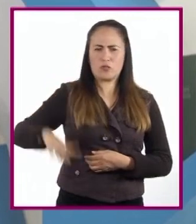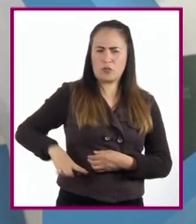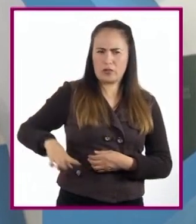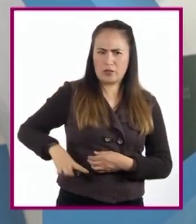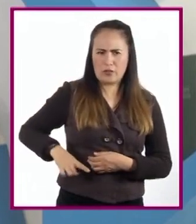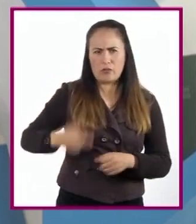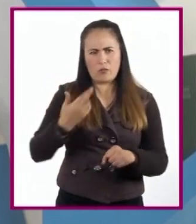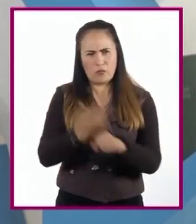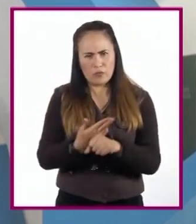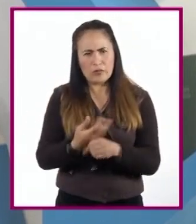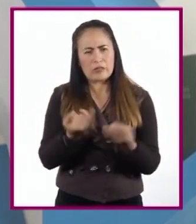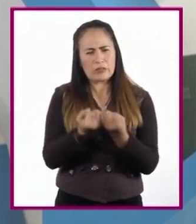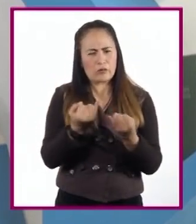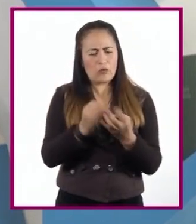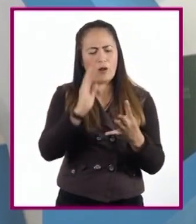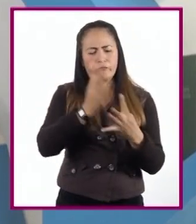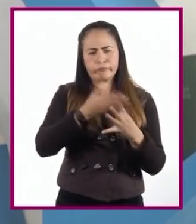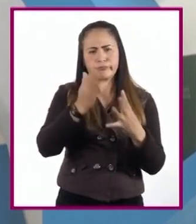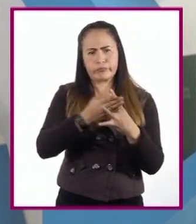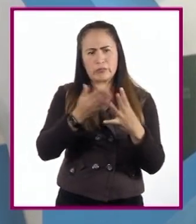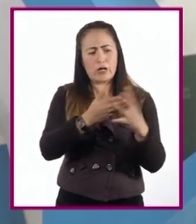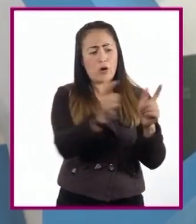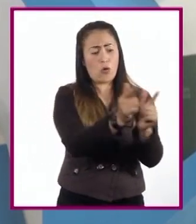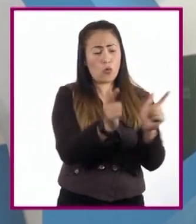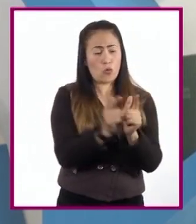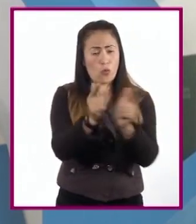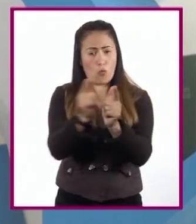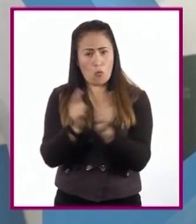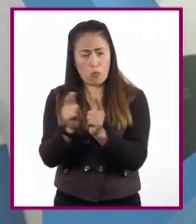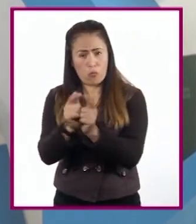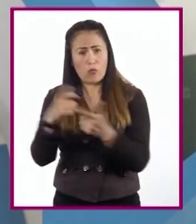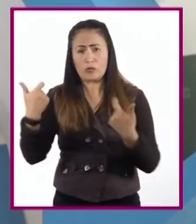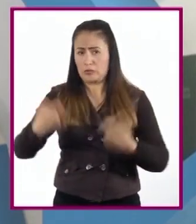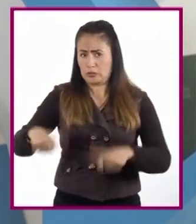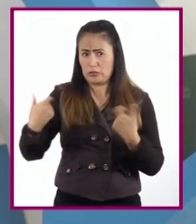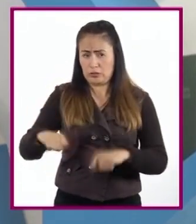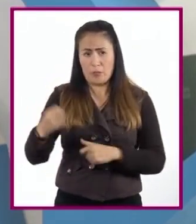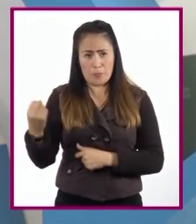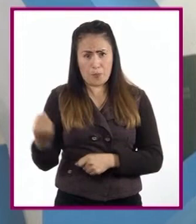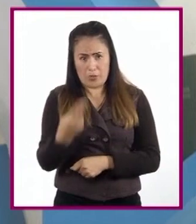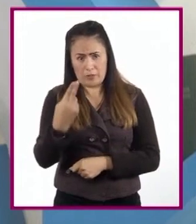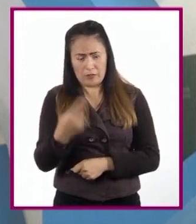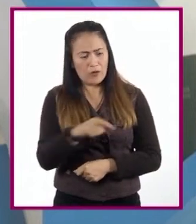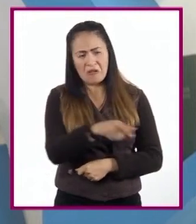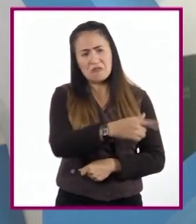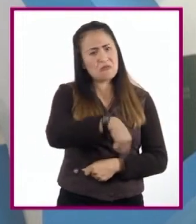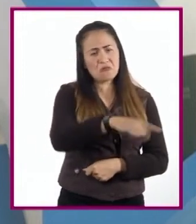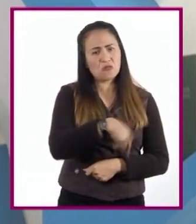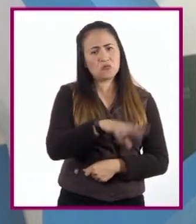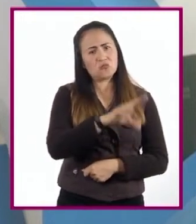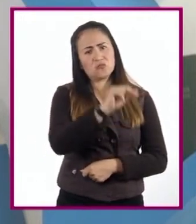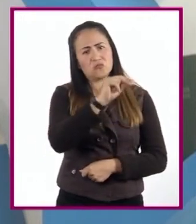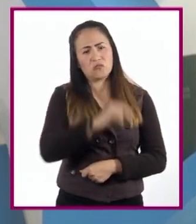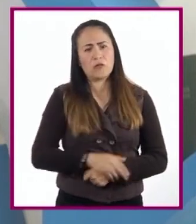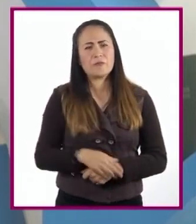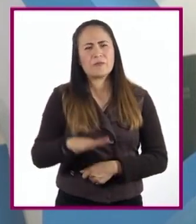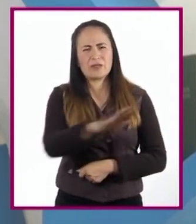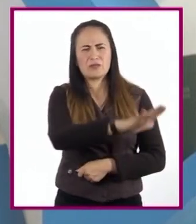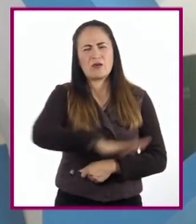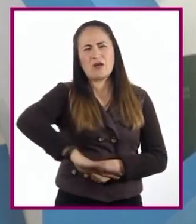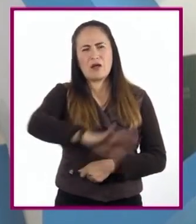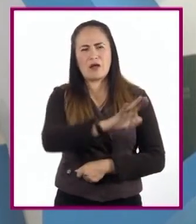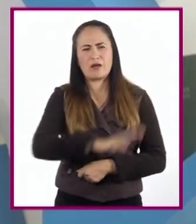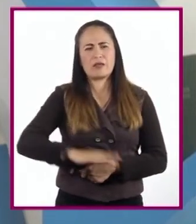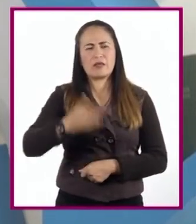clara división de clases sociales en clases privilegiadas y no privilegiadas. Muestra de ello se percibe en la zona conocida como